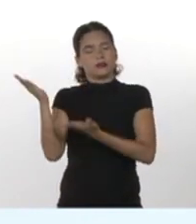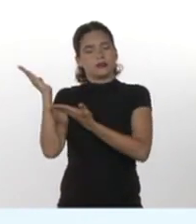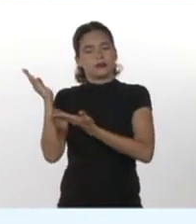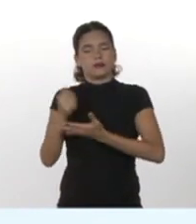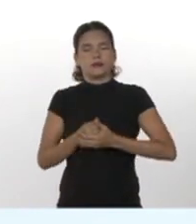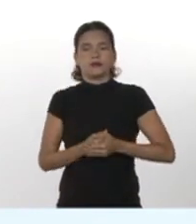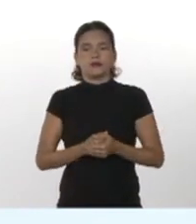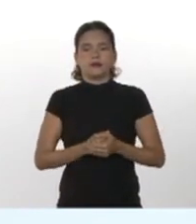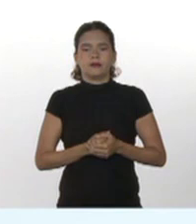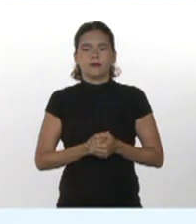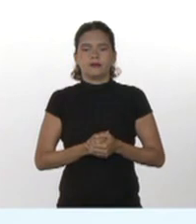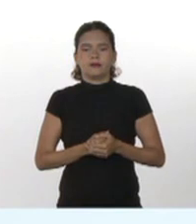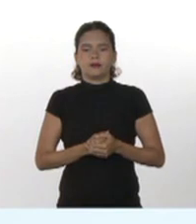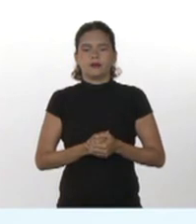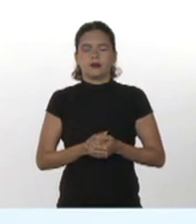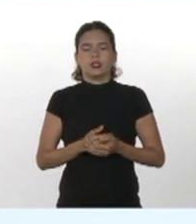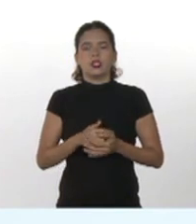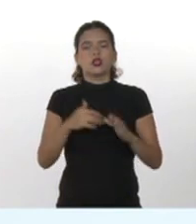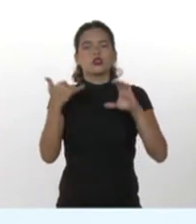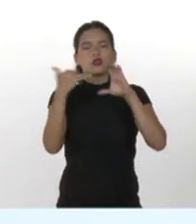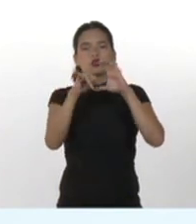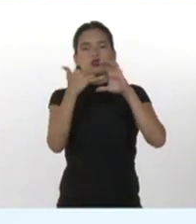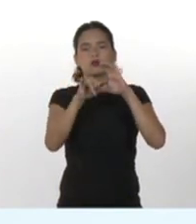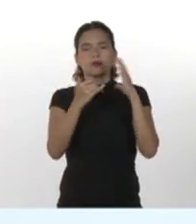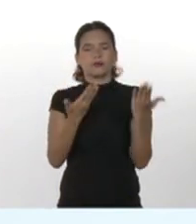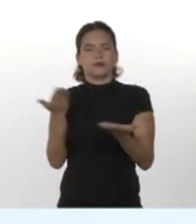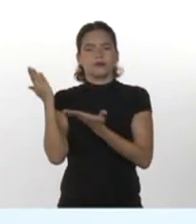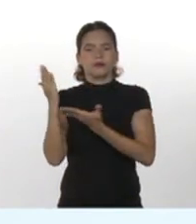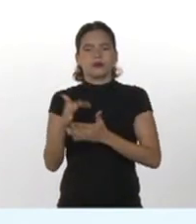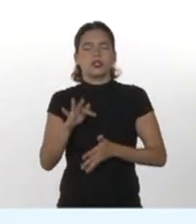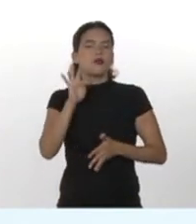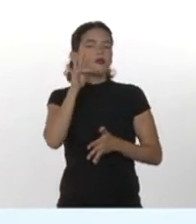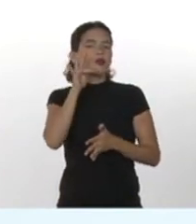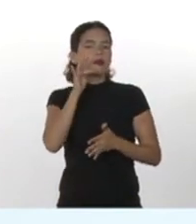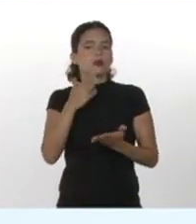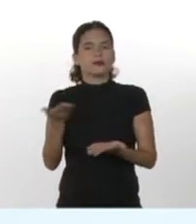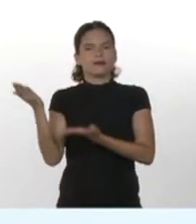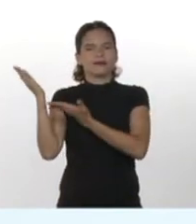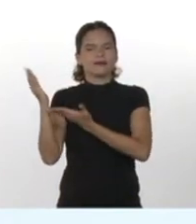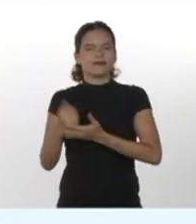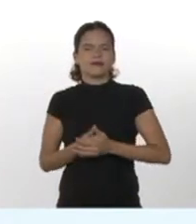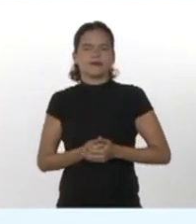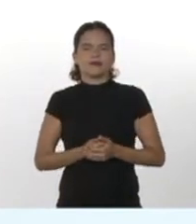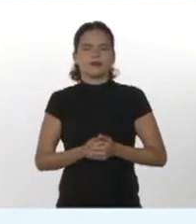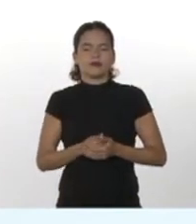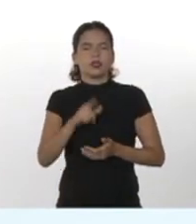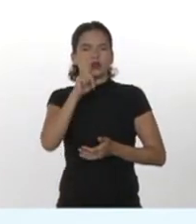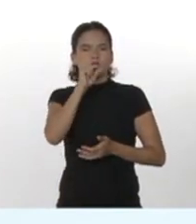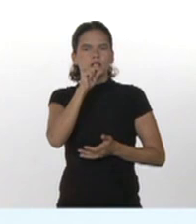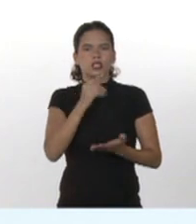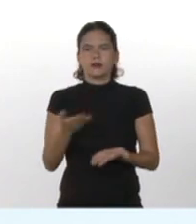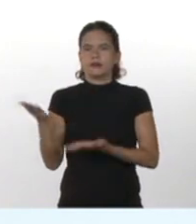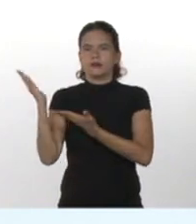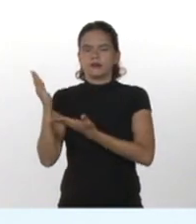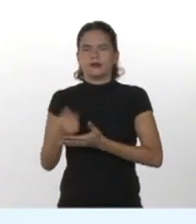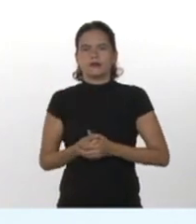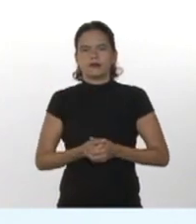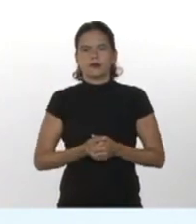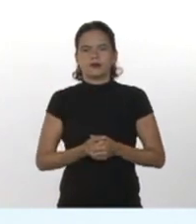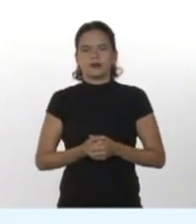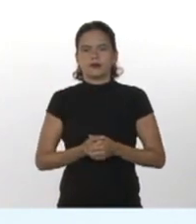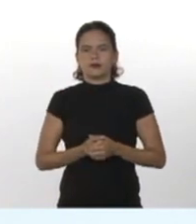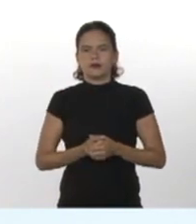como @ViveTVOficial, en YouTube ViveTVOficial, en Facebook Vive Televisión y en Twitter ViveTVOficial